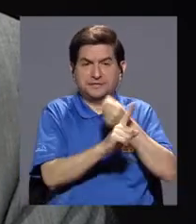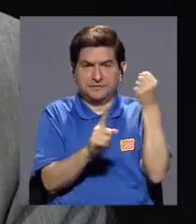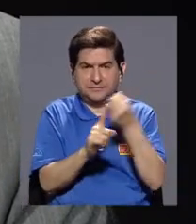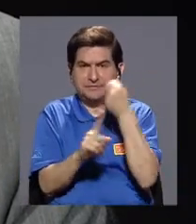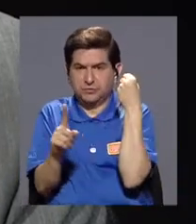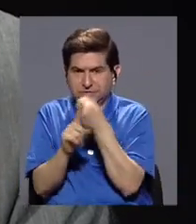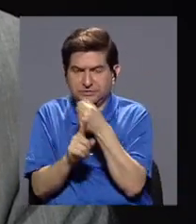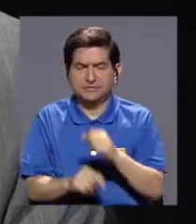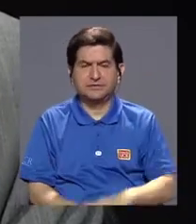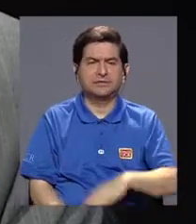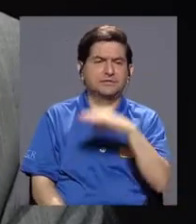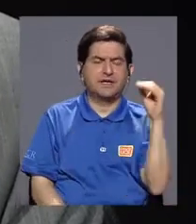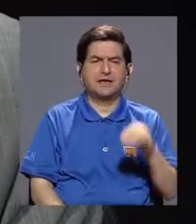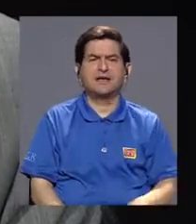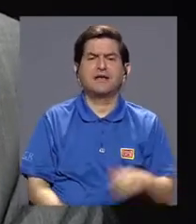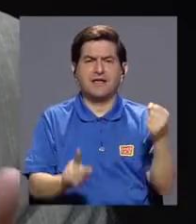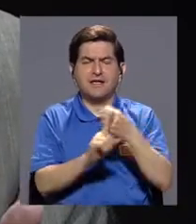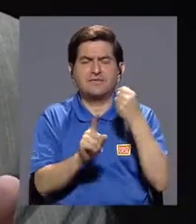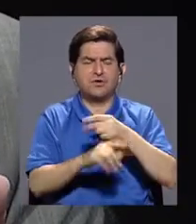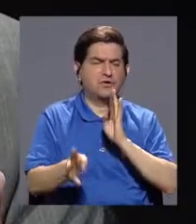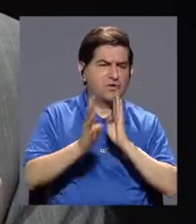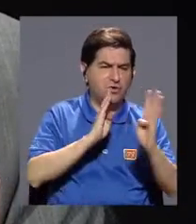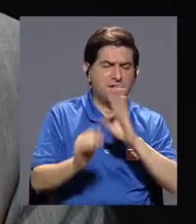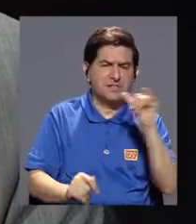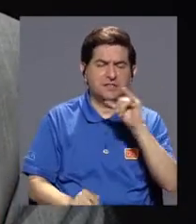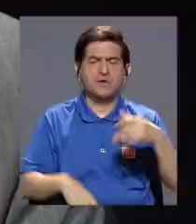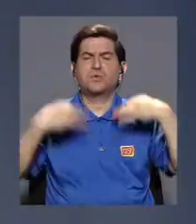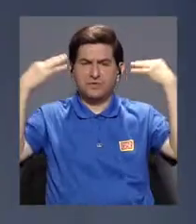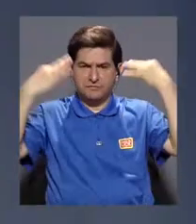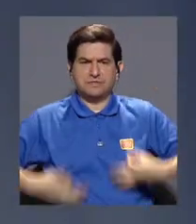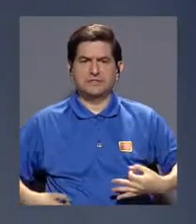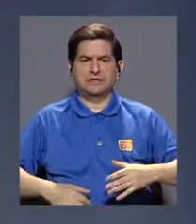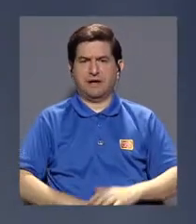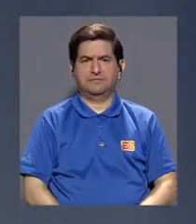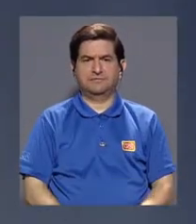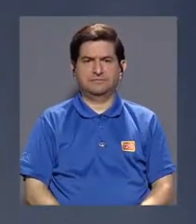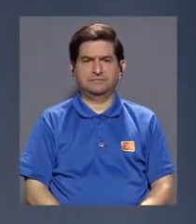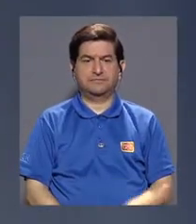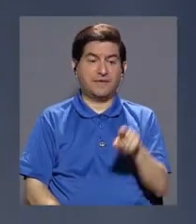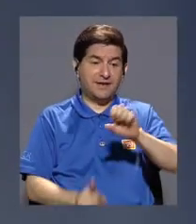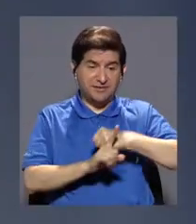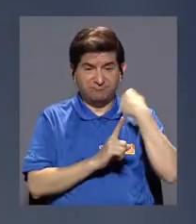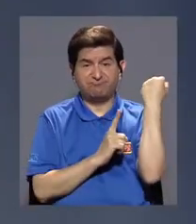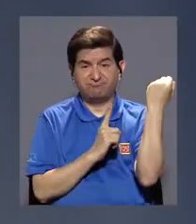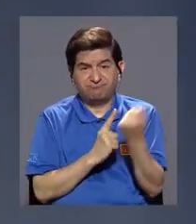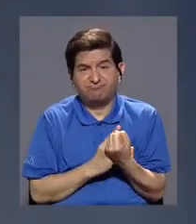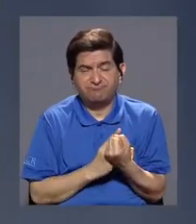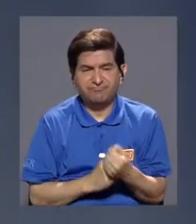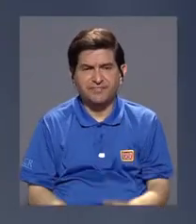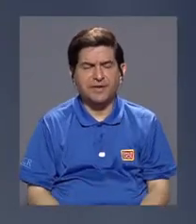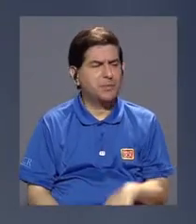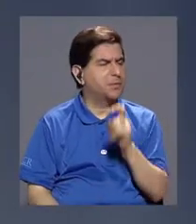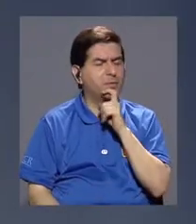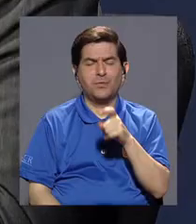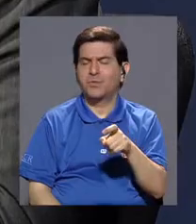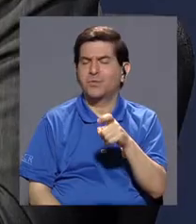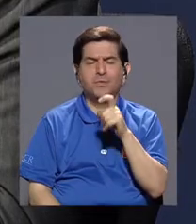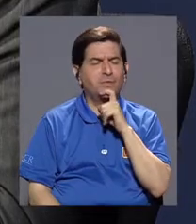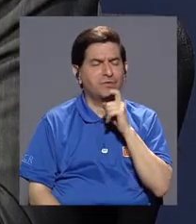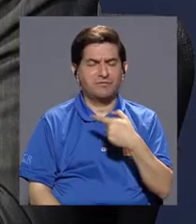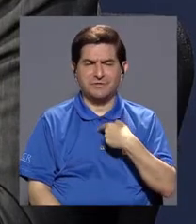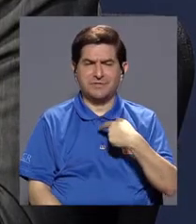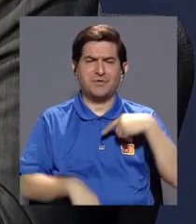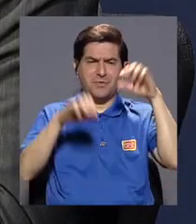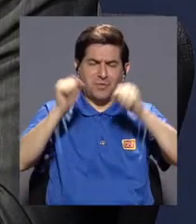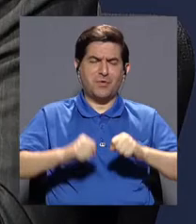violencia, y de violencia verbal y de violencia física. Y en esas condiciones es muy difícil